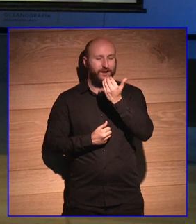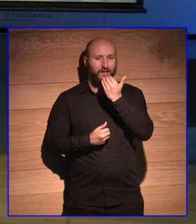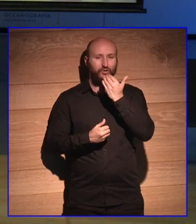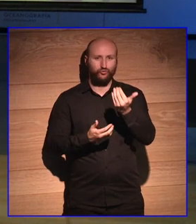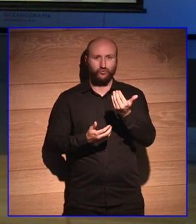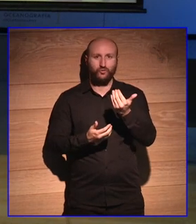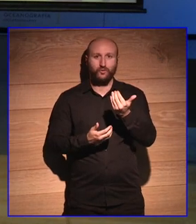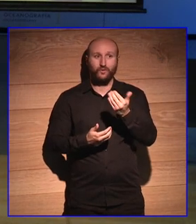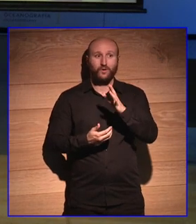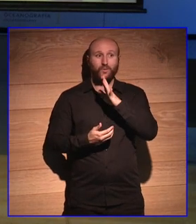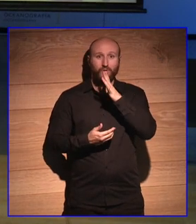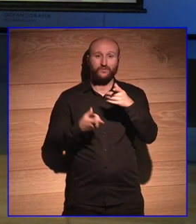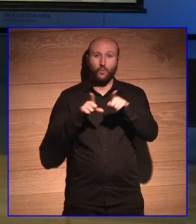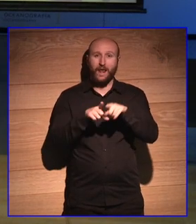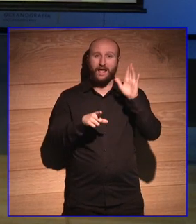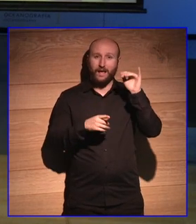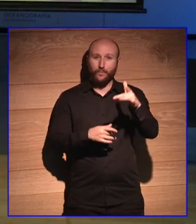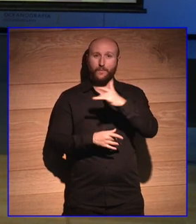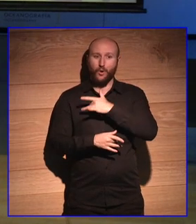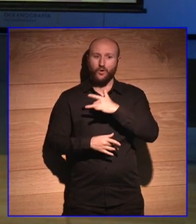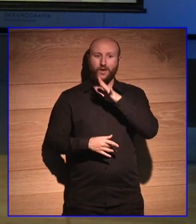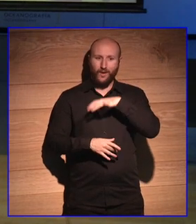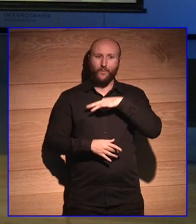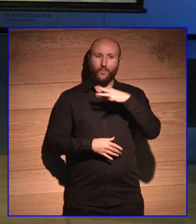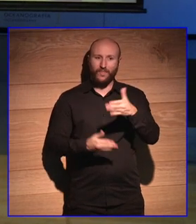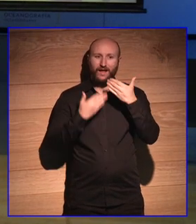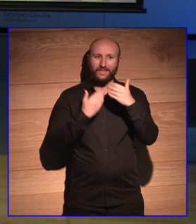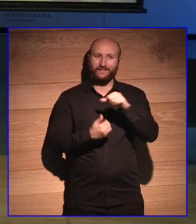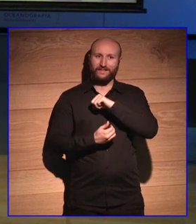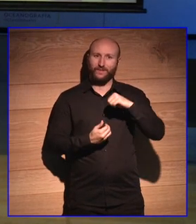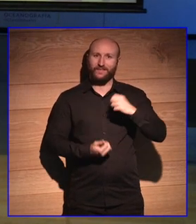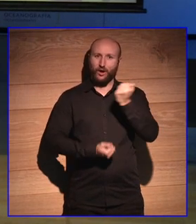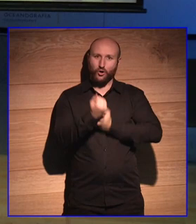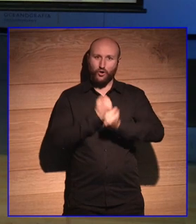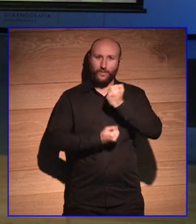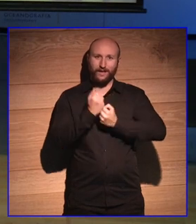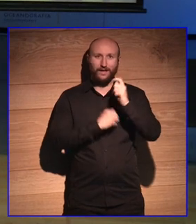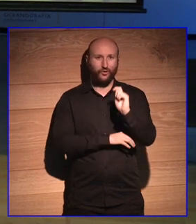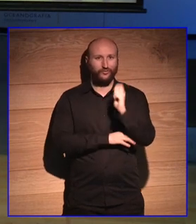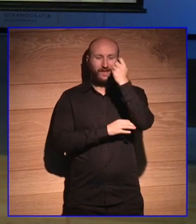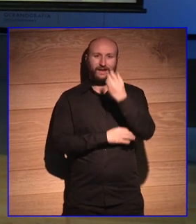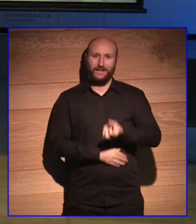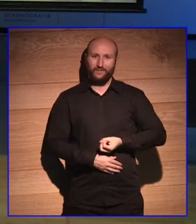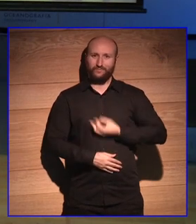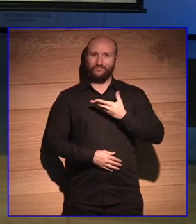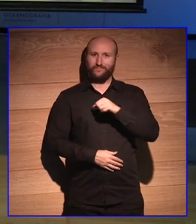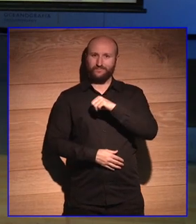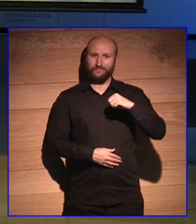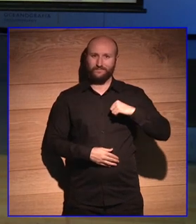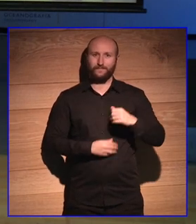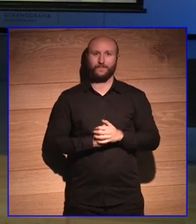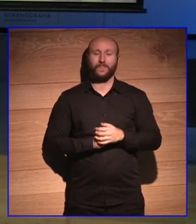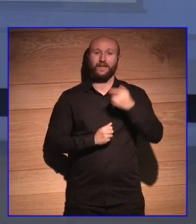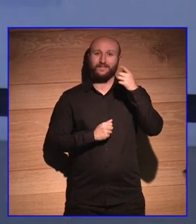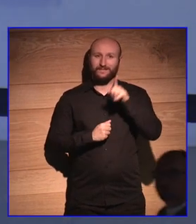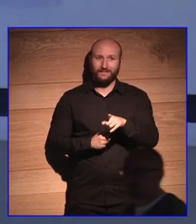clara campoamor y tantas otras pudo gracias a esa independencia económica también tener una independencia espiritual también pudo dedicarse a